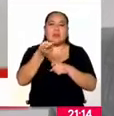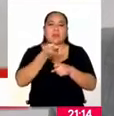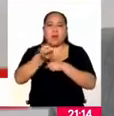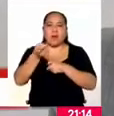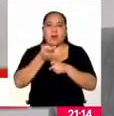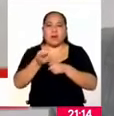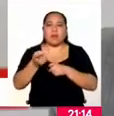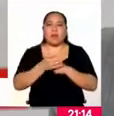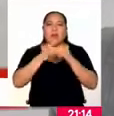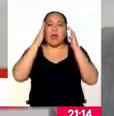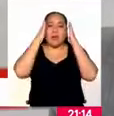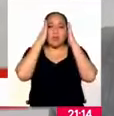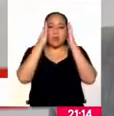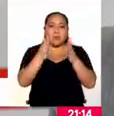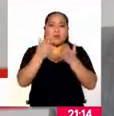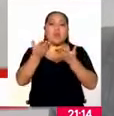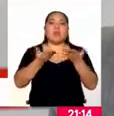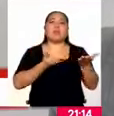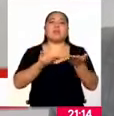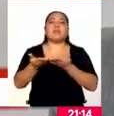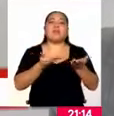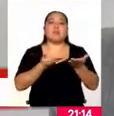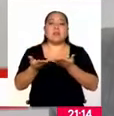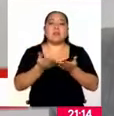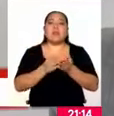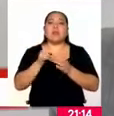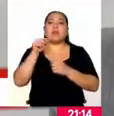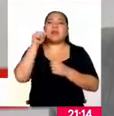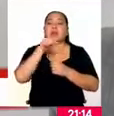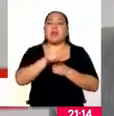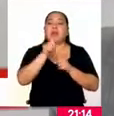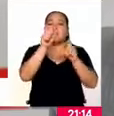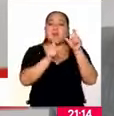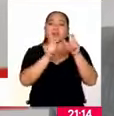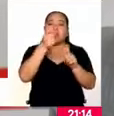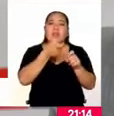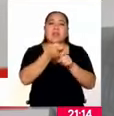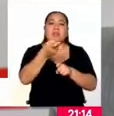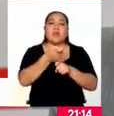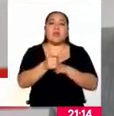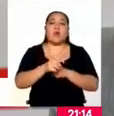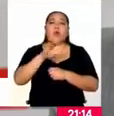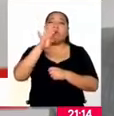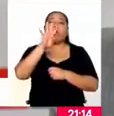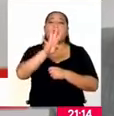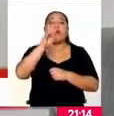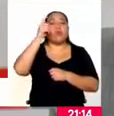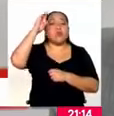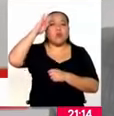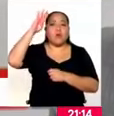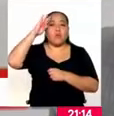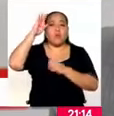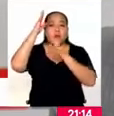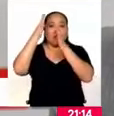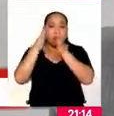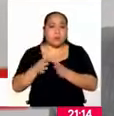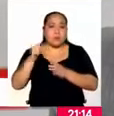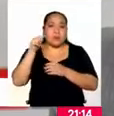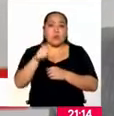Atención a nuestros heridos. El día de hoy han sido evacuados 4 efectivos policiales